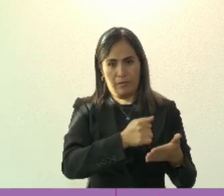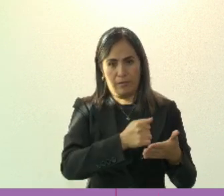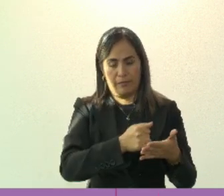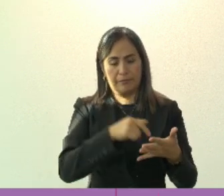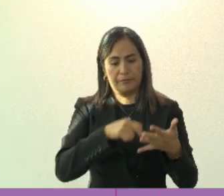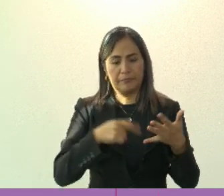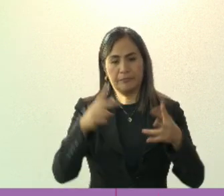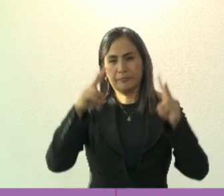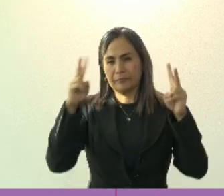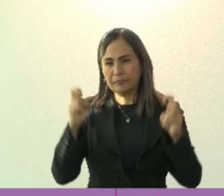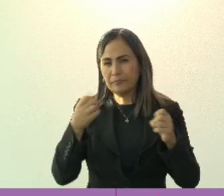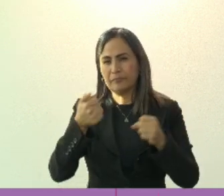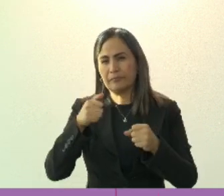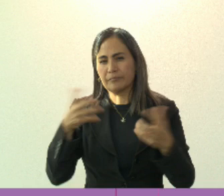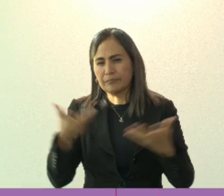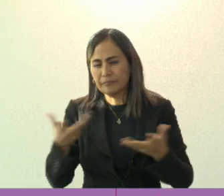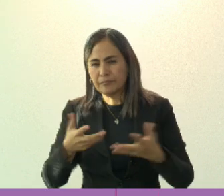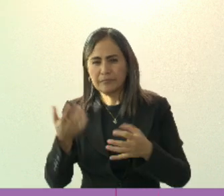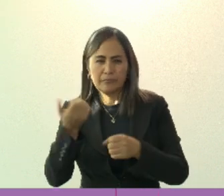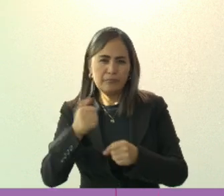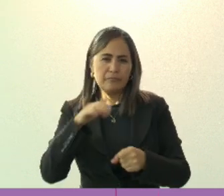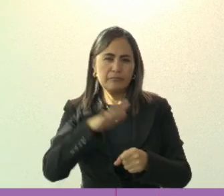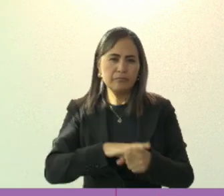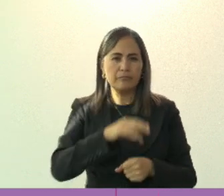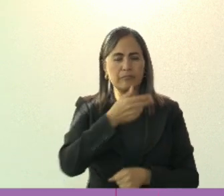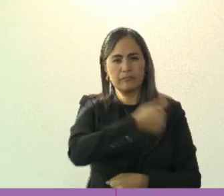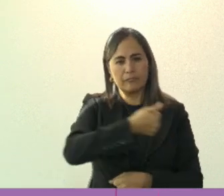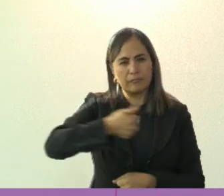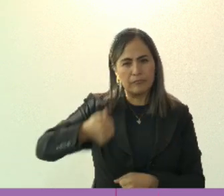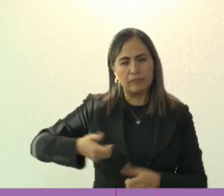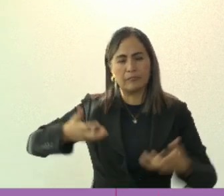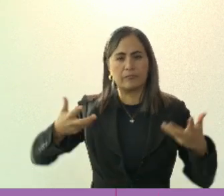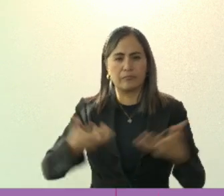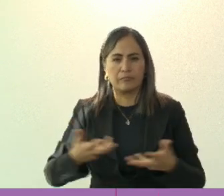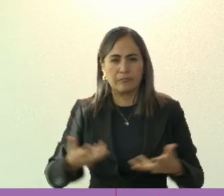actos administrativos que realizamos. ¿Por qué?